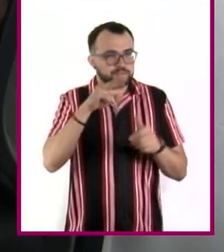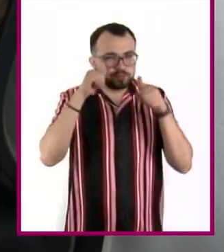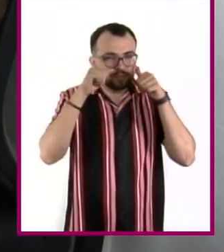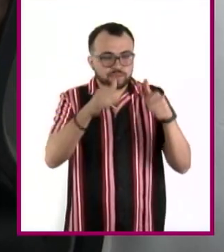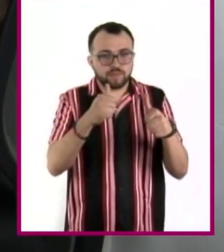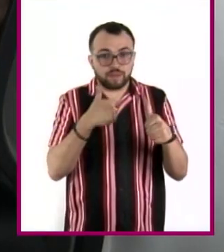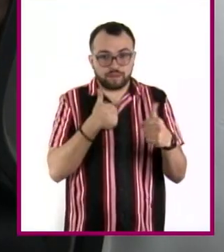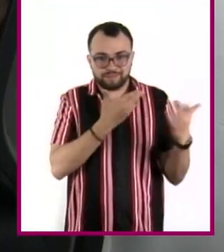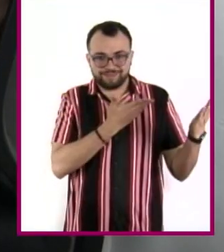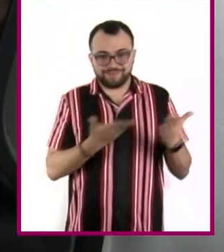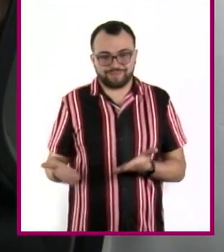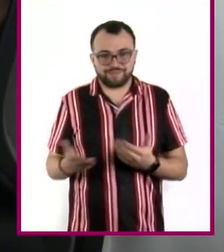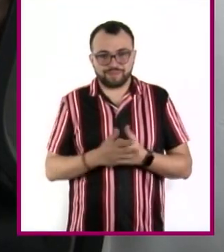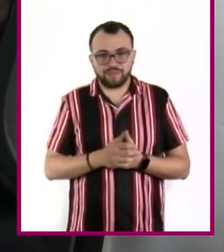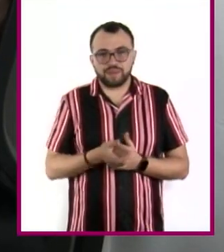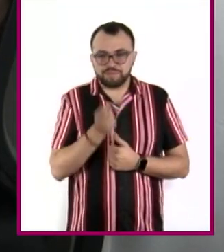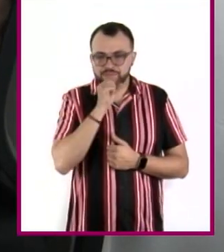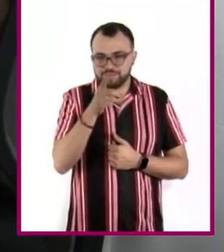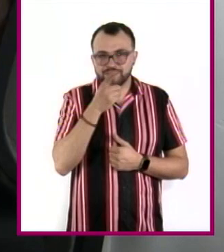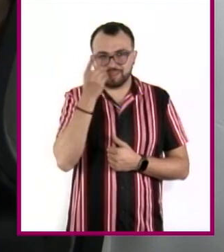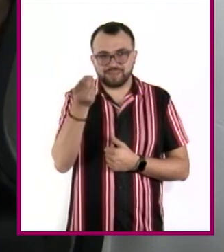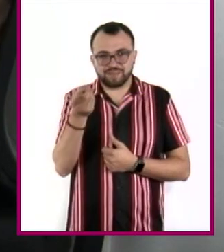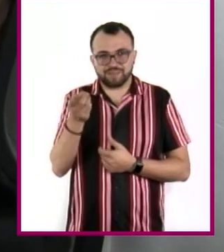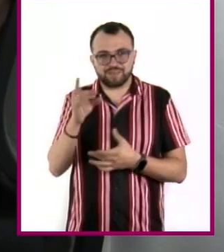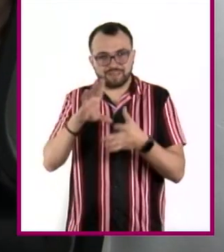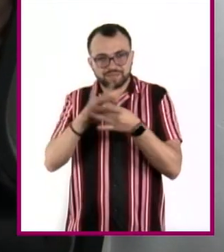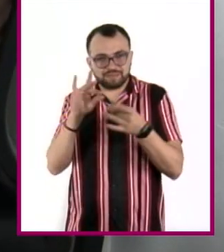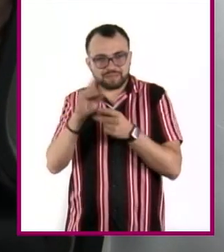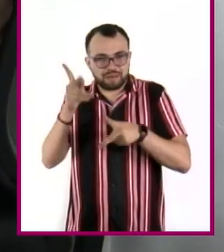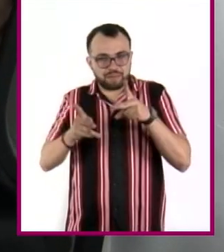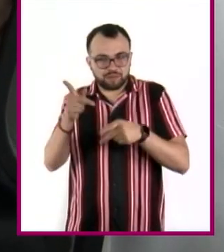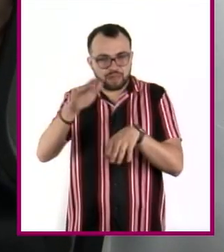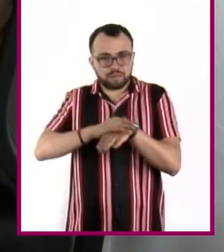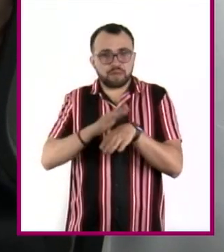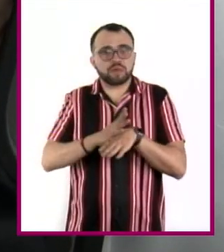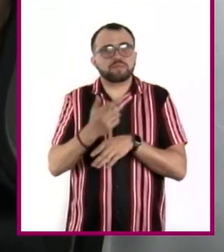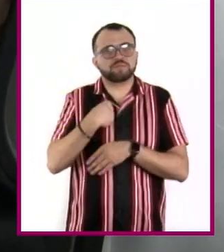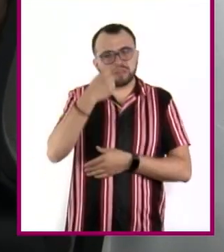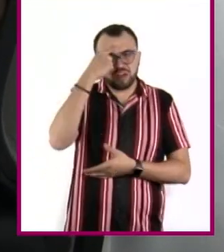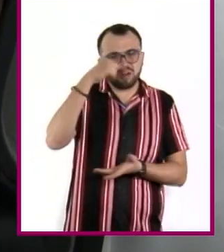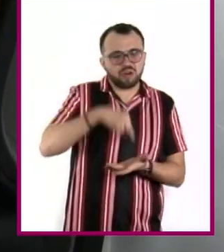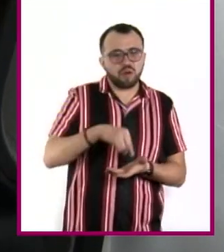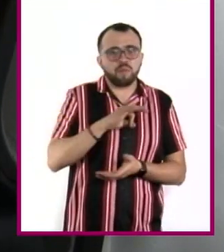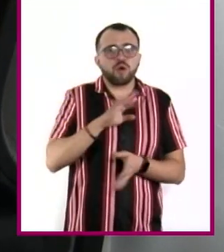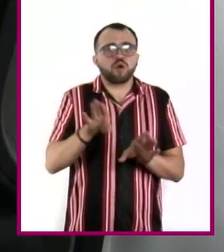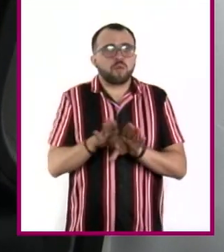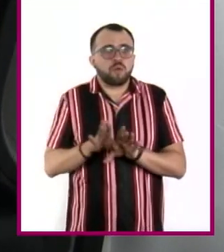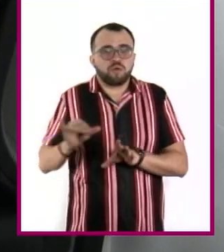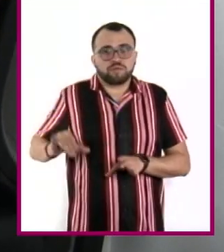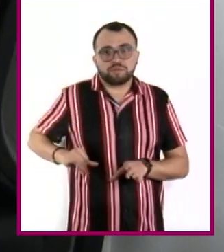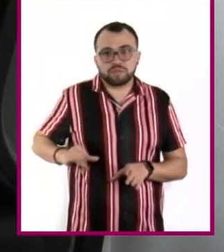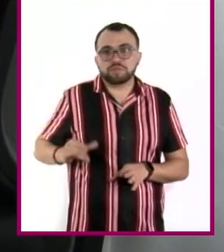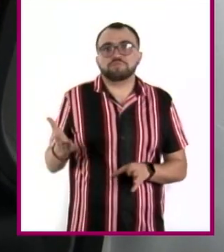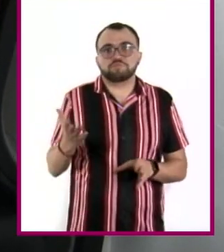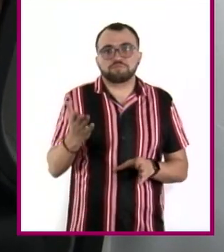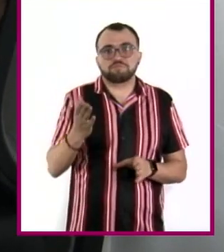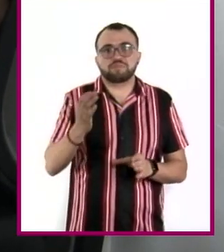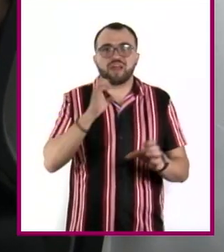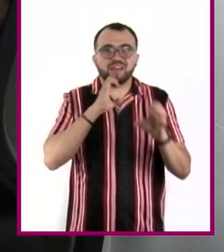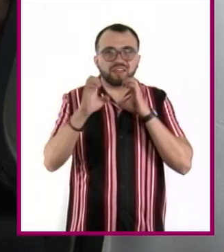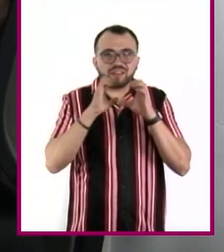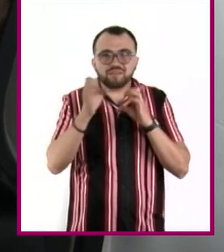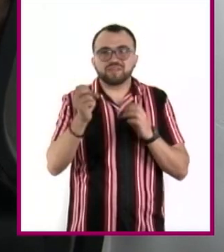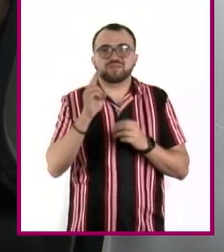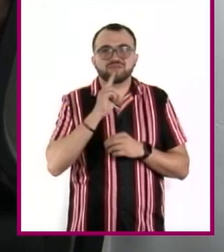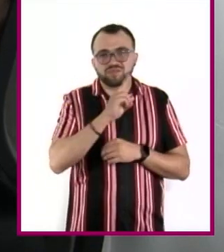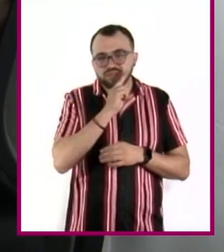llegué ahorita, pues la plática que tuviste con tu amiga. Tal vez sea interesante hacer una serie de notas o un reportaje acerca de la